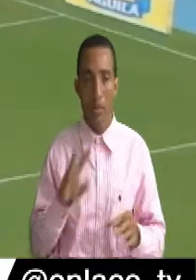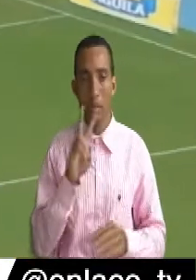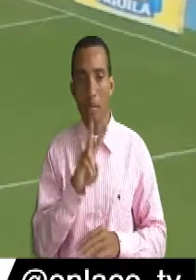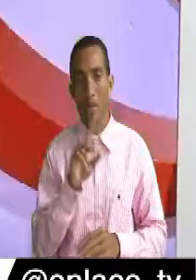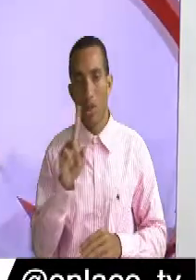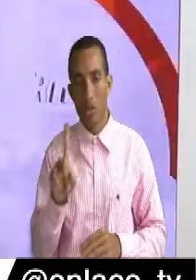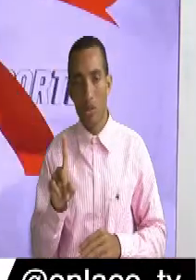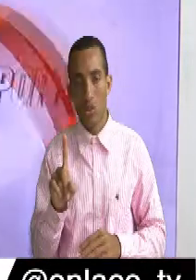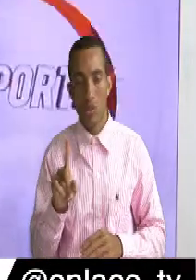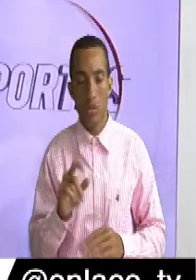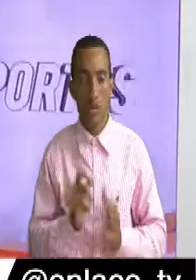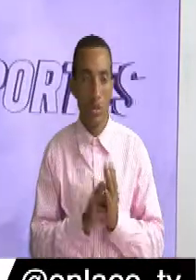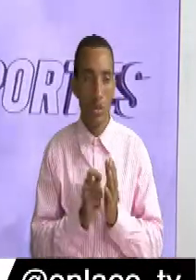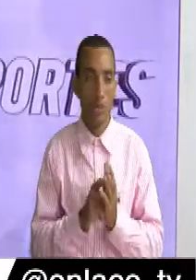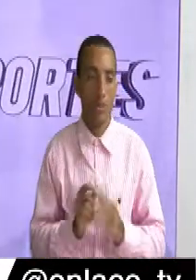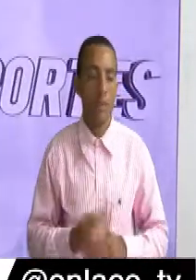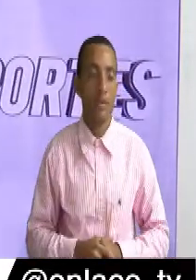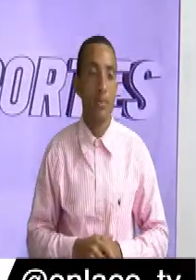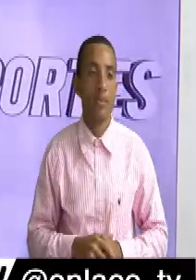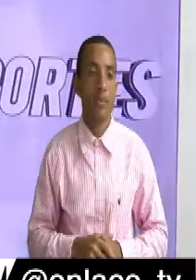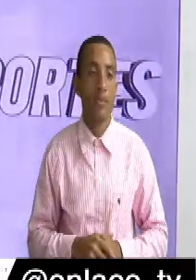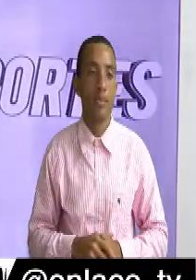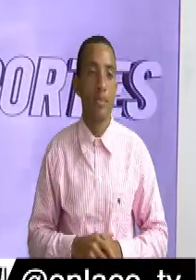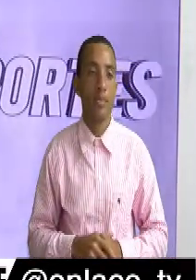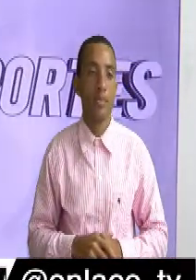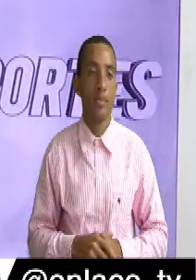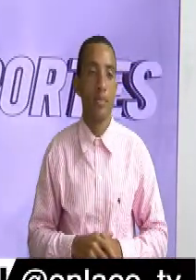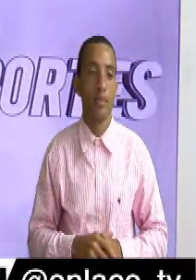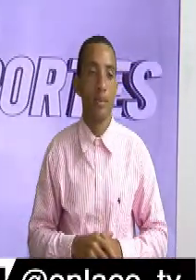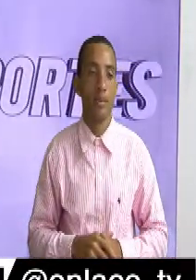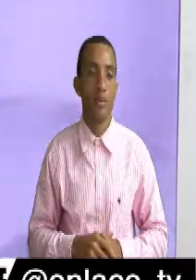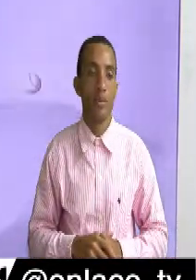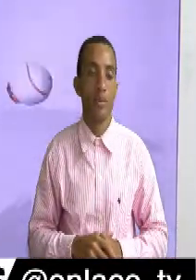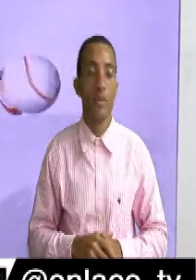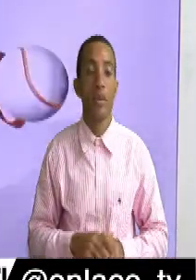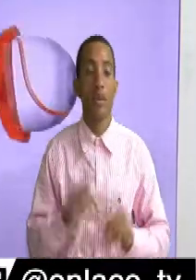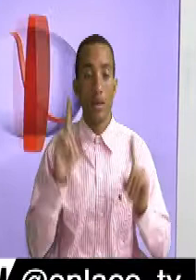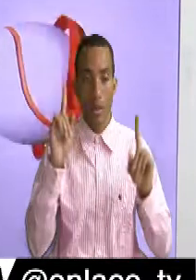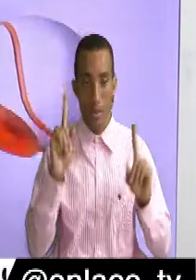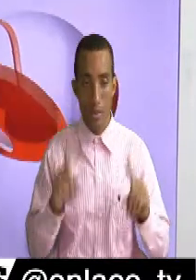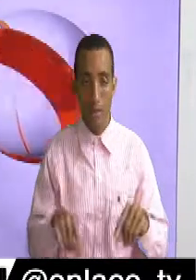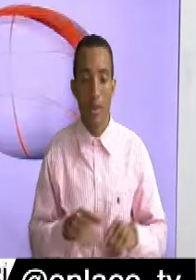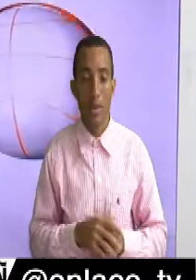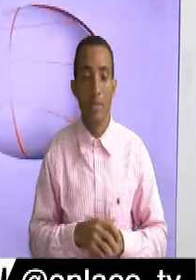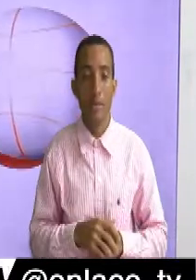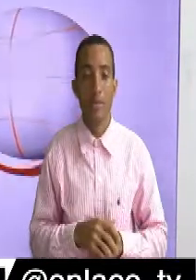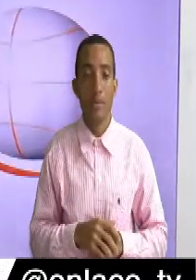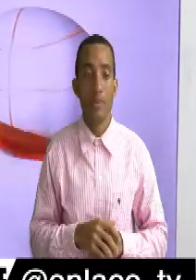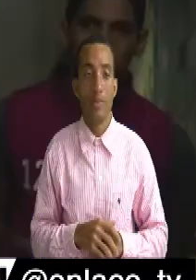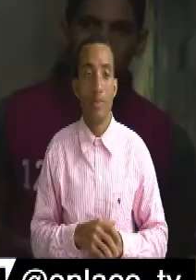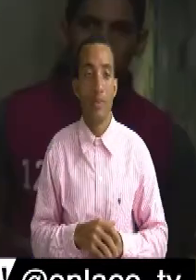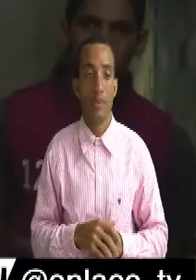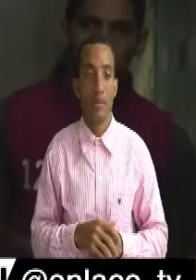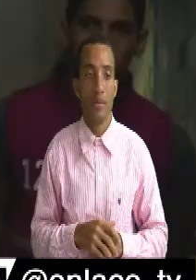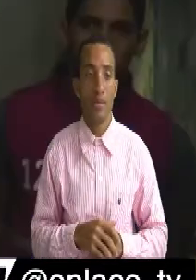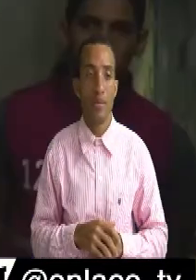puntos. Y los jugadores de Patriotas Fútbol Club también tuvieron su oportunidad para opinar sobre el encuentro.